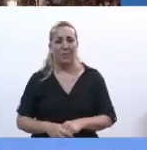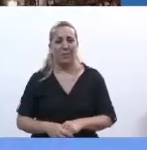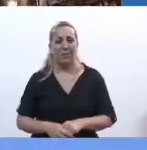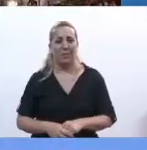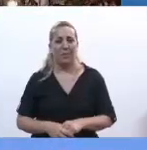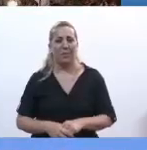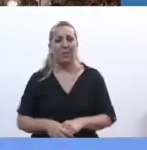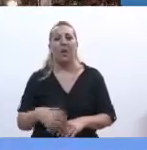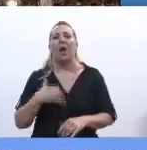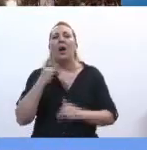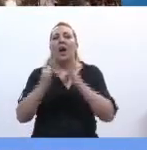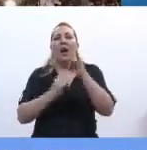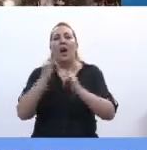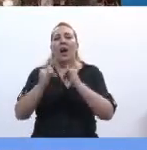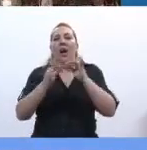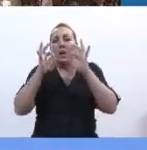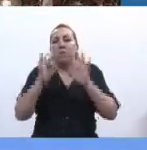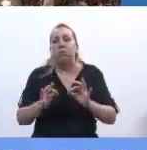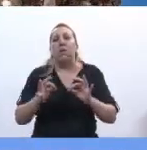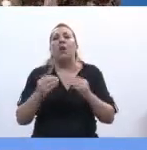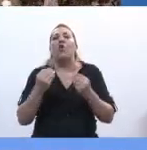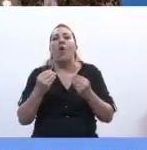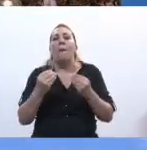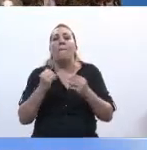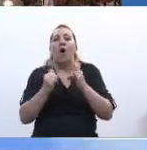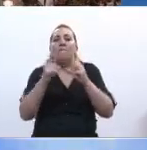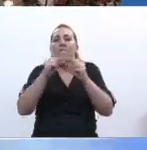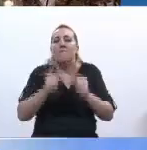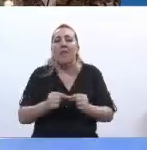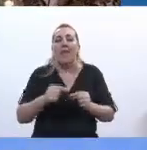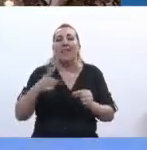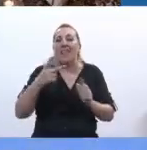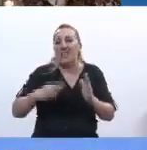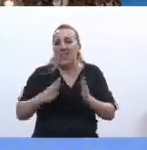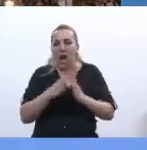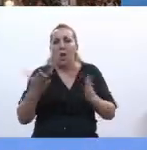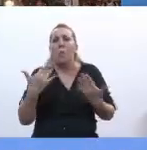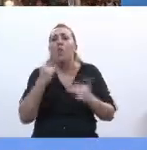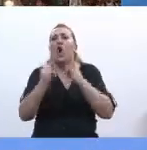al tiempo no voy a detallar los tres años pero podríamos contar perfectamente